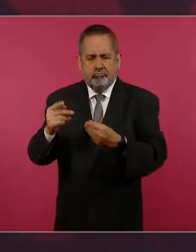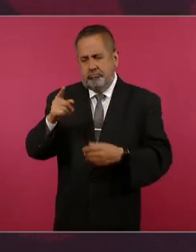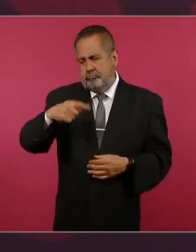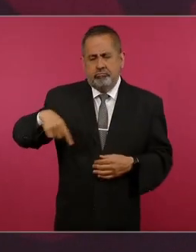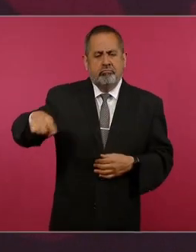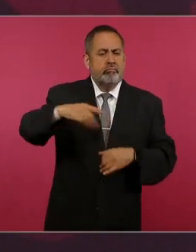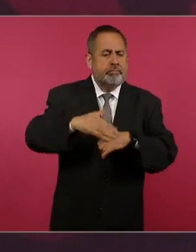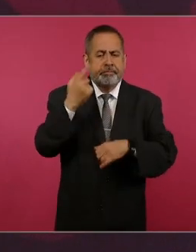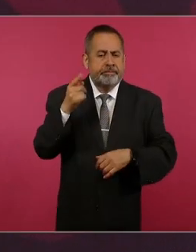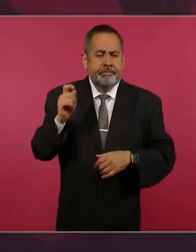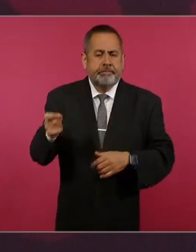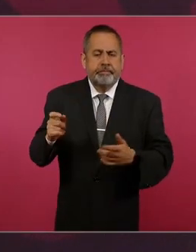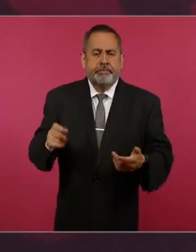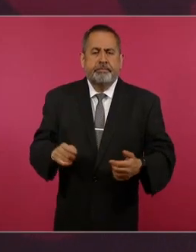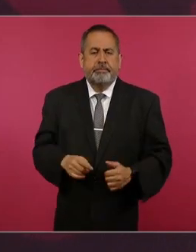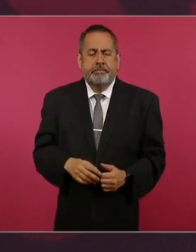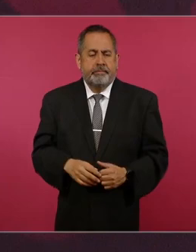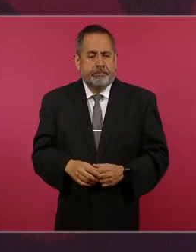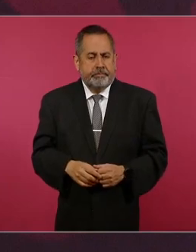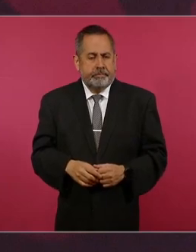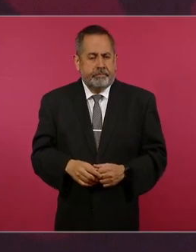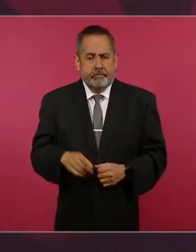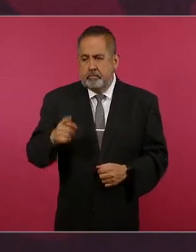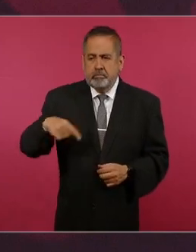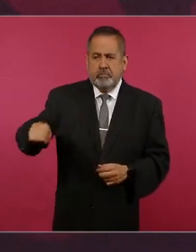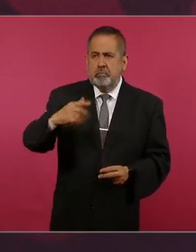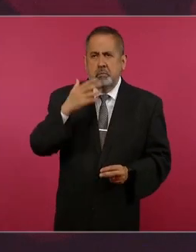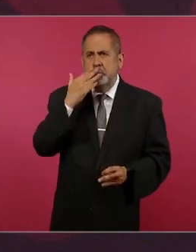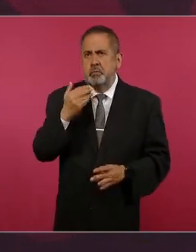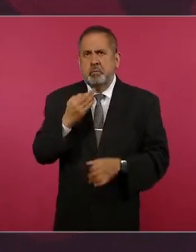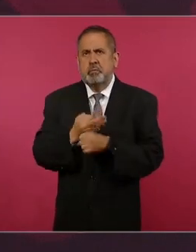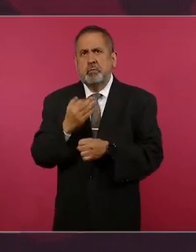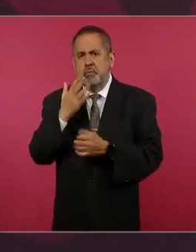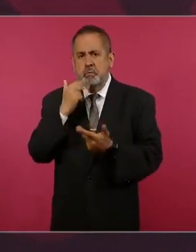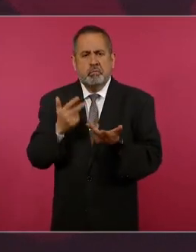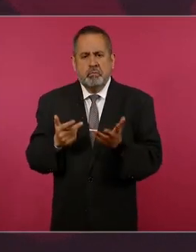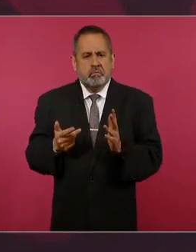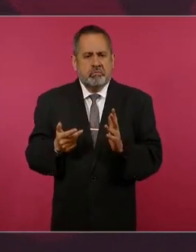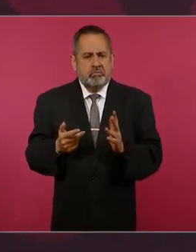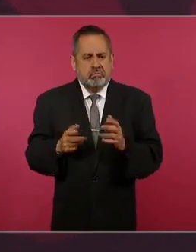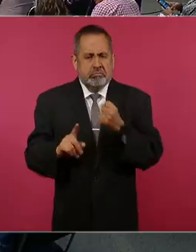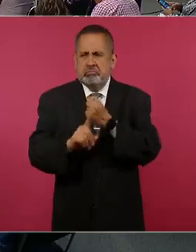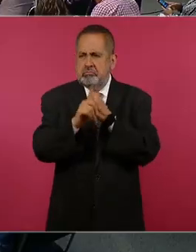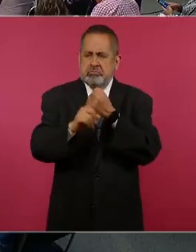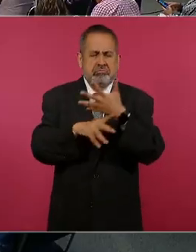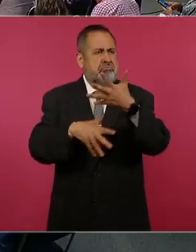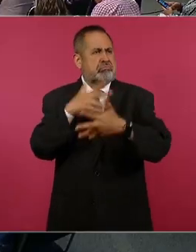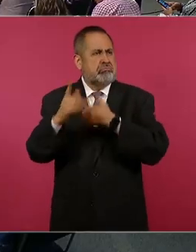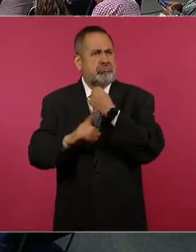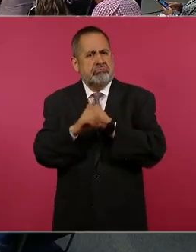no hemos tenido problemas,